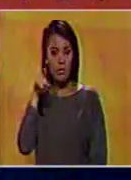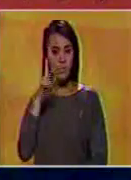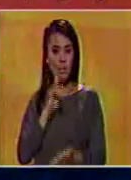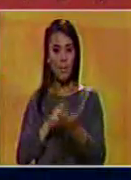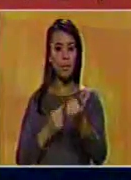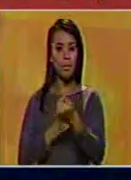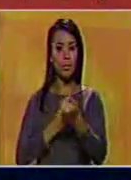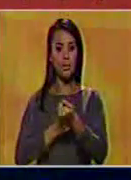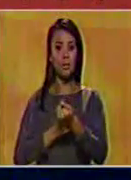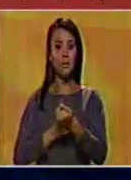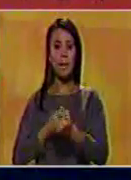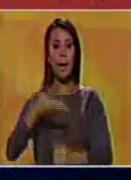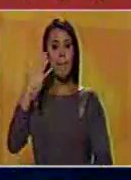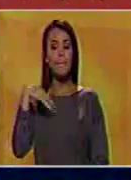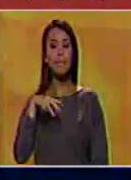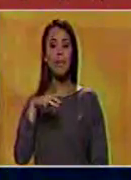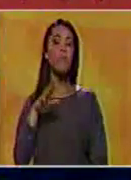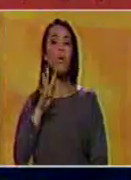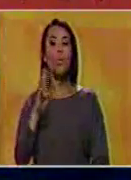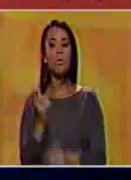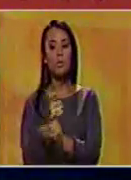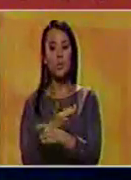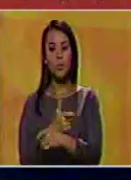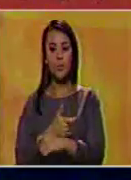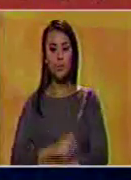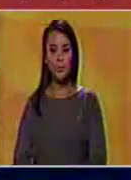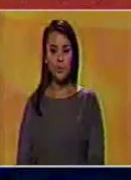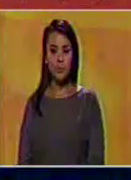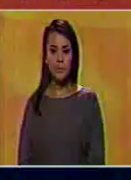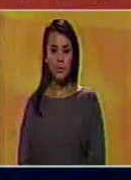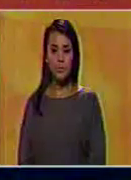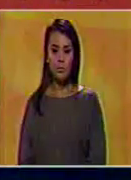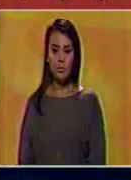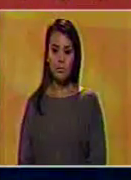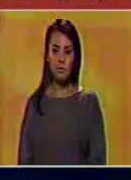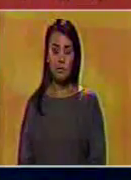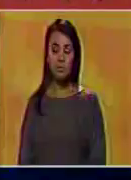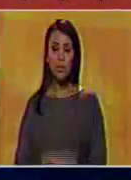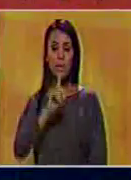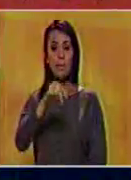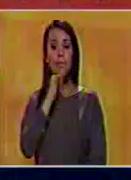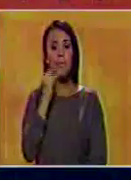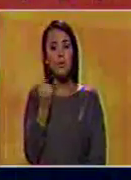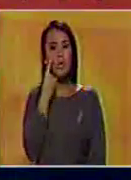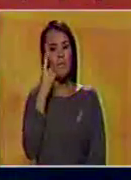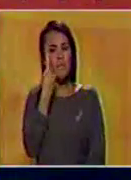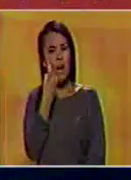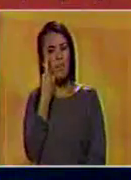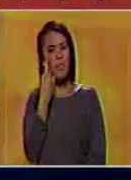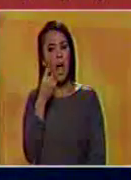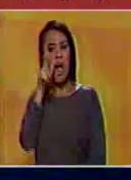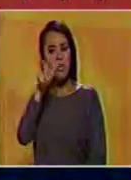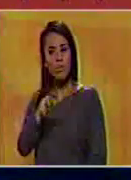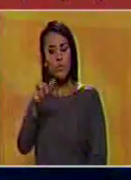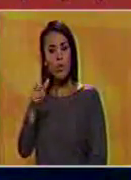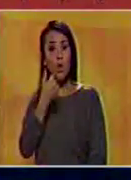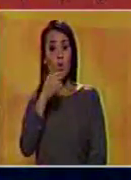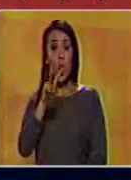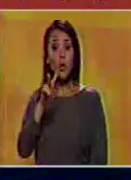perpetrado el pasado día 4 de agosto indicó que solamente falta por capturar a los 2